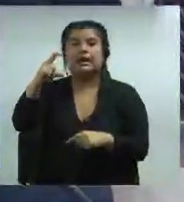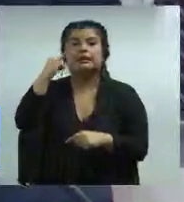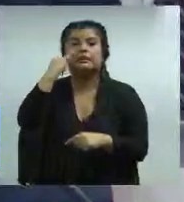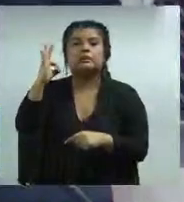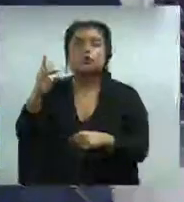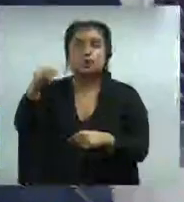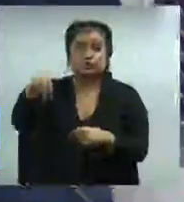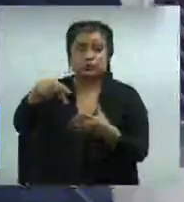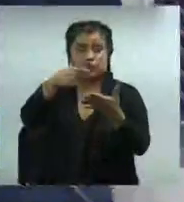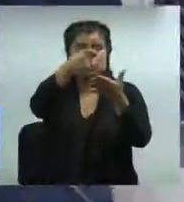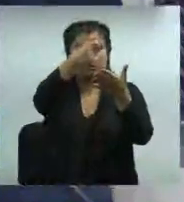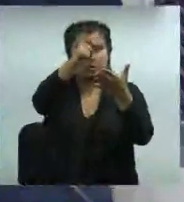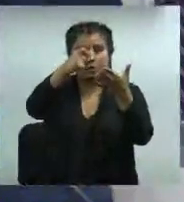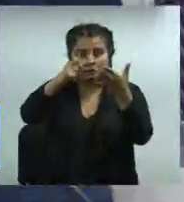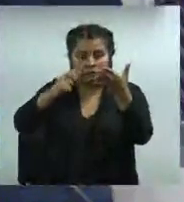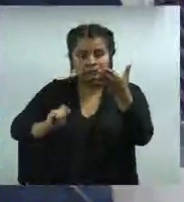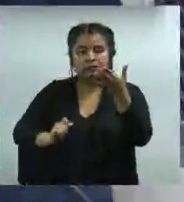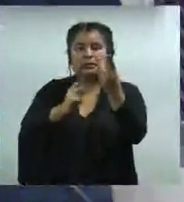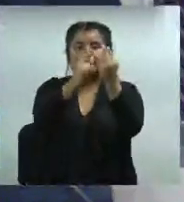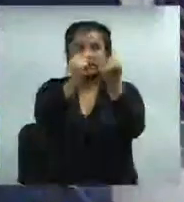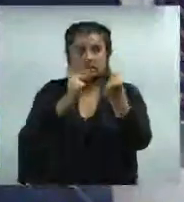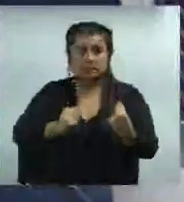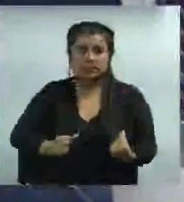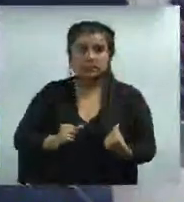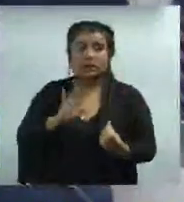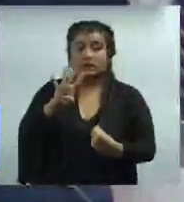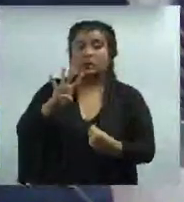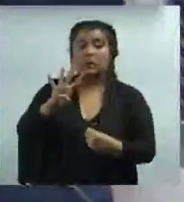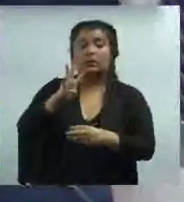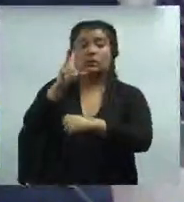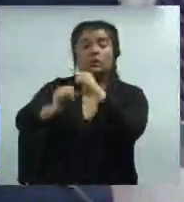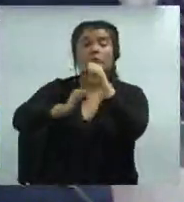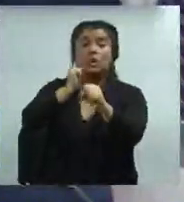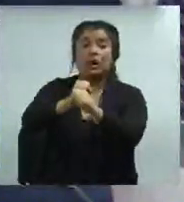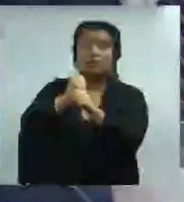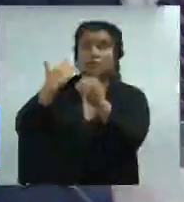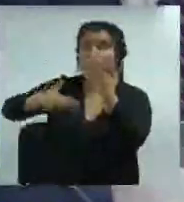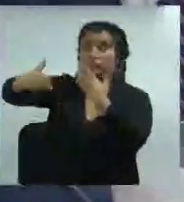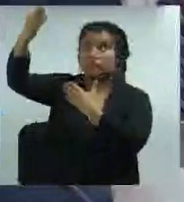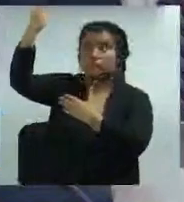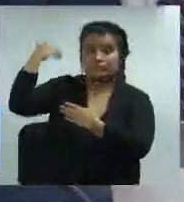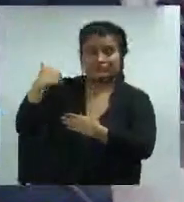cotizaciones. Hace 4 años, en